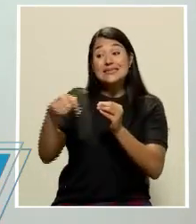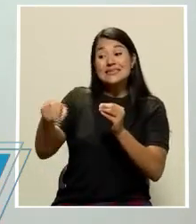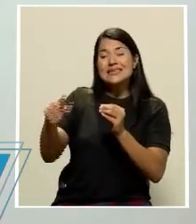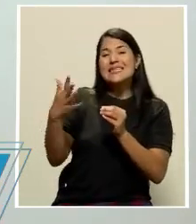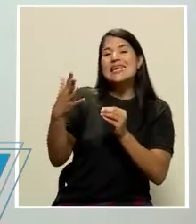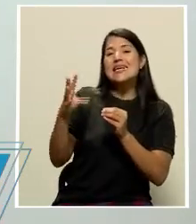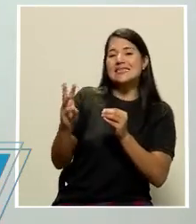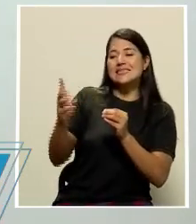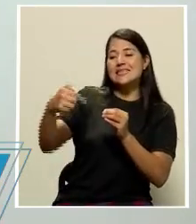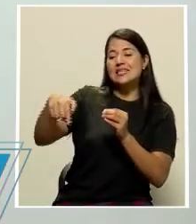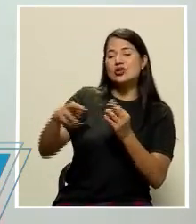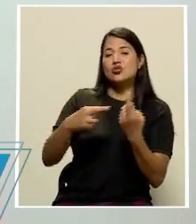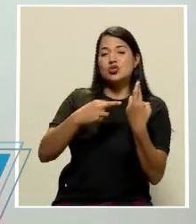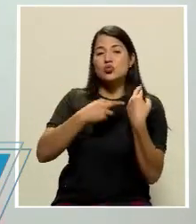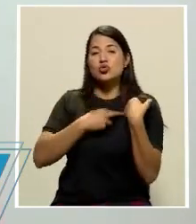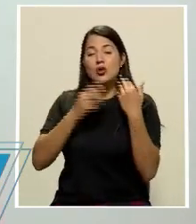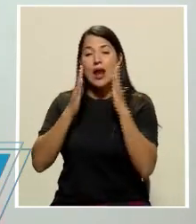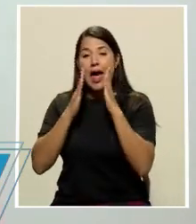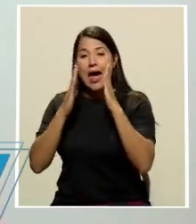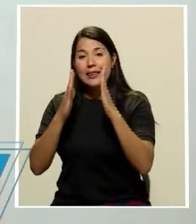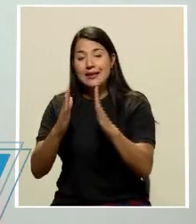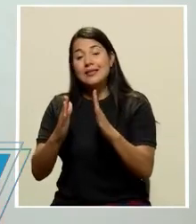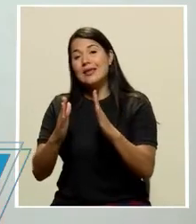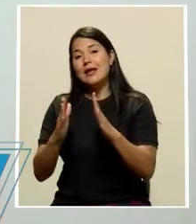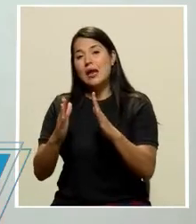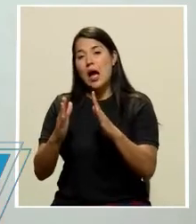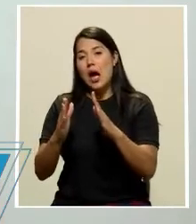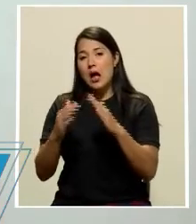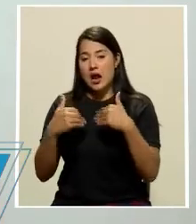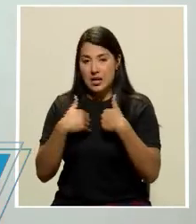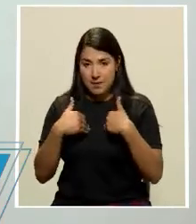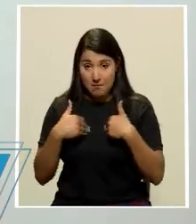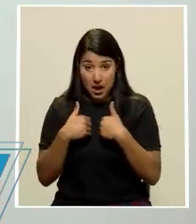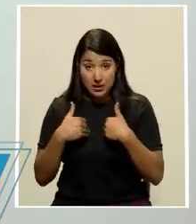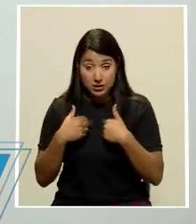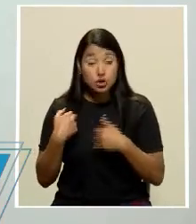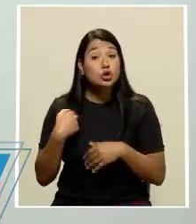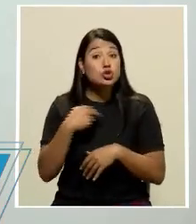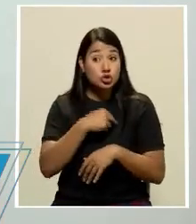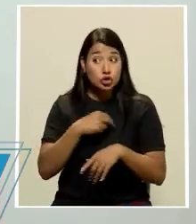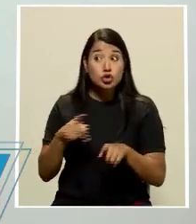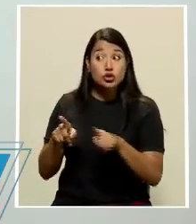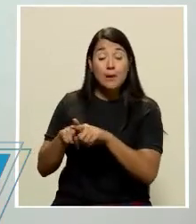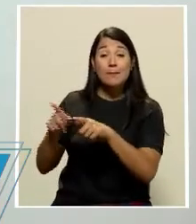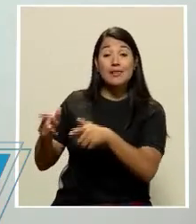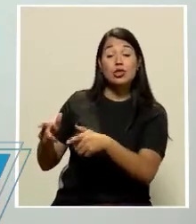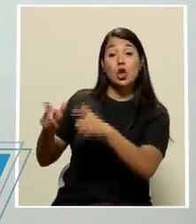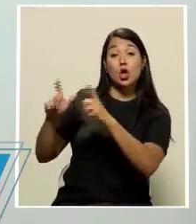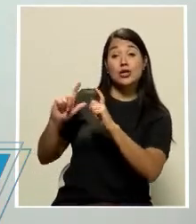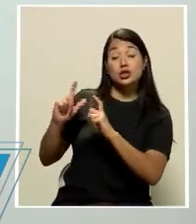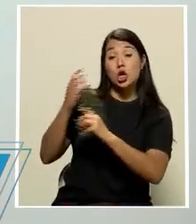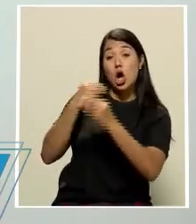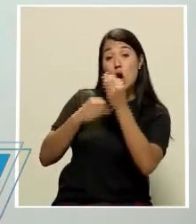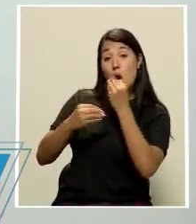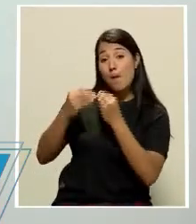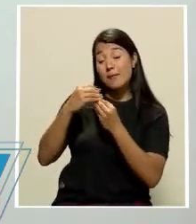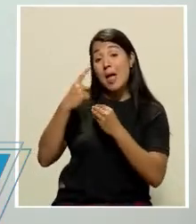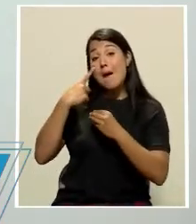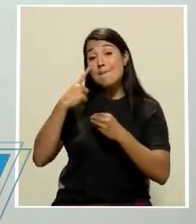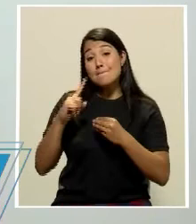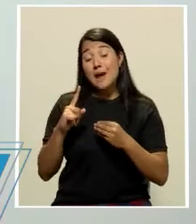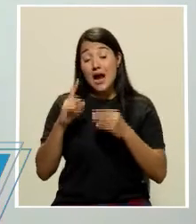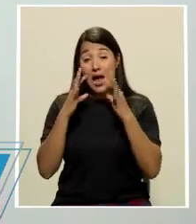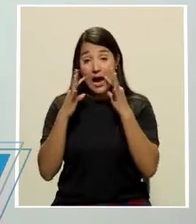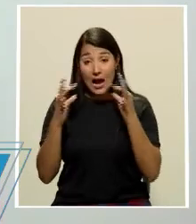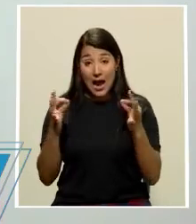que atienden población animal, porque también recibimos donaciones de comida